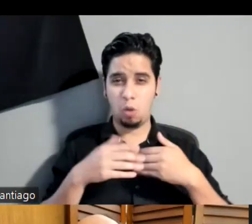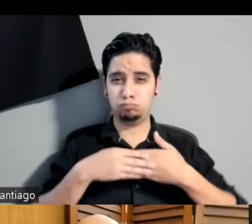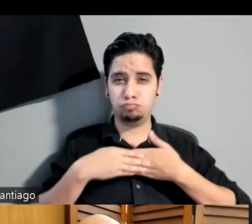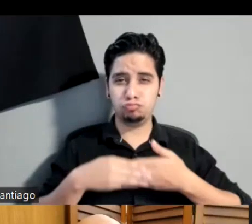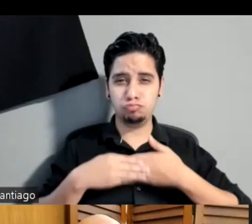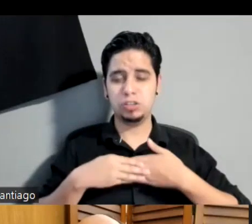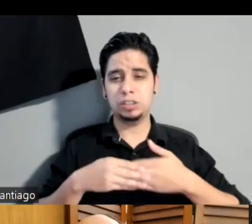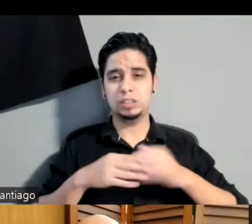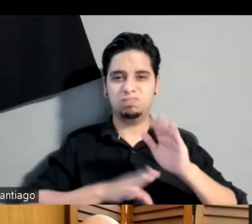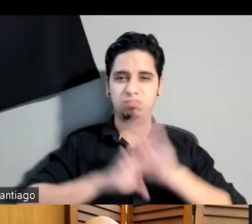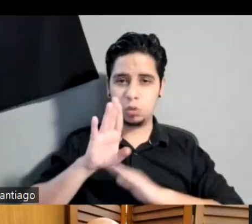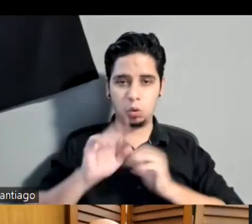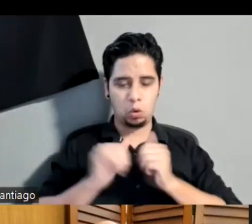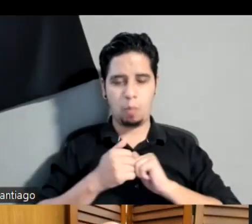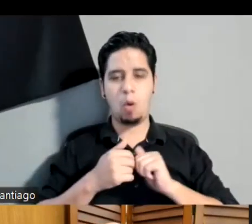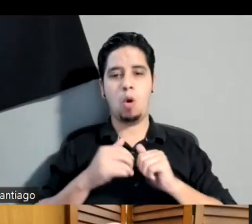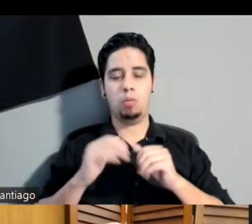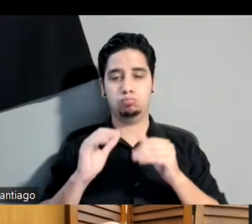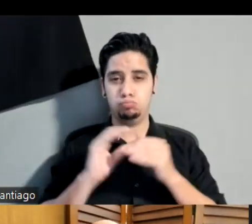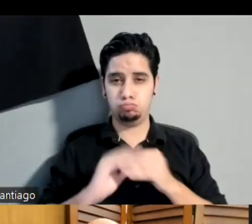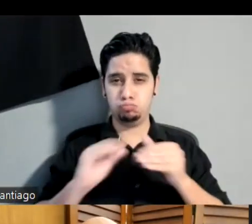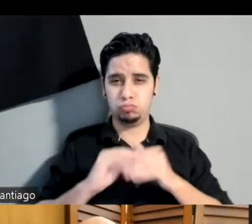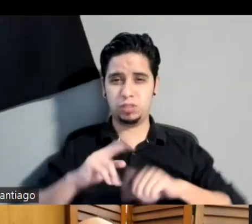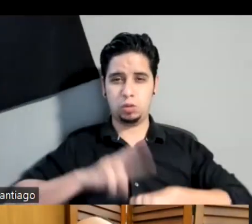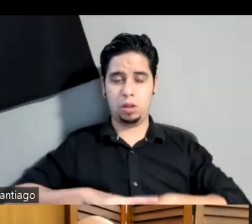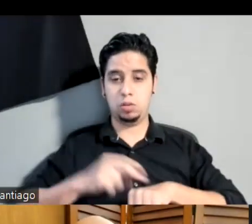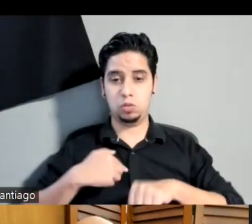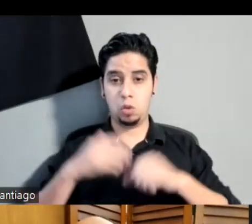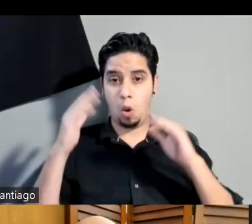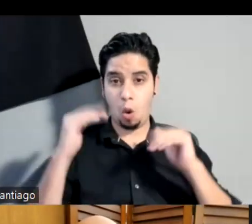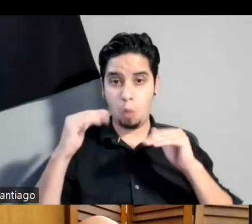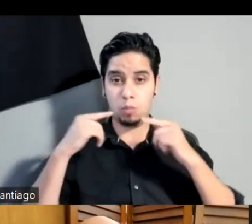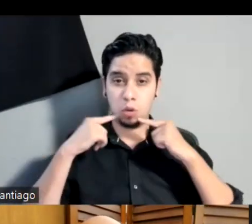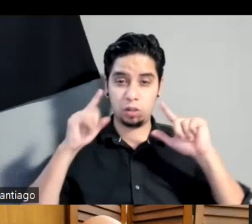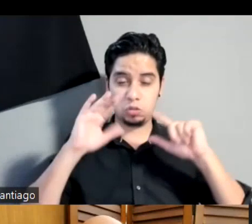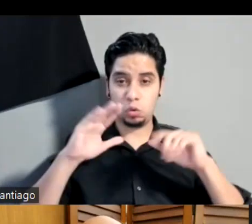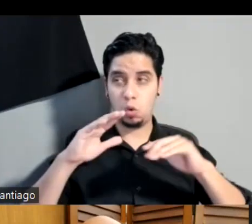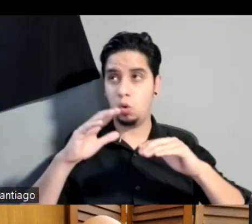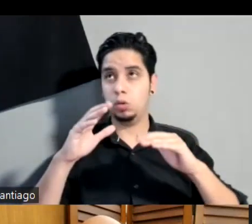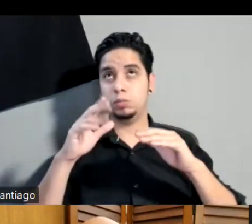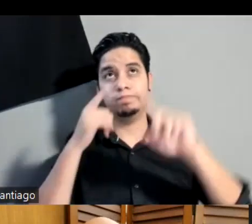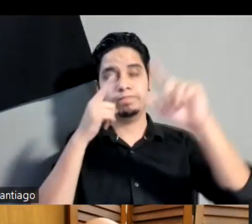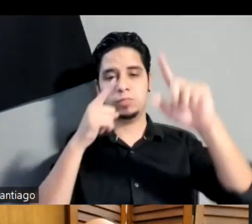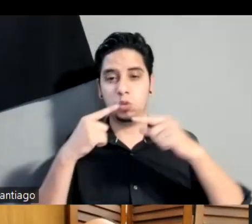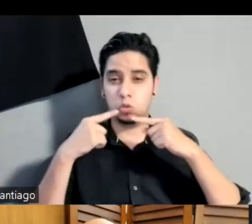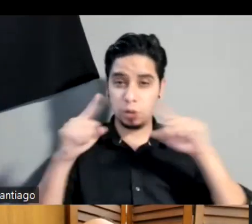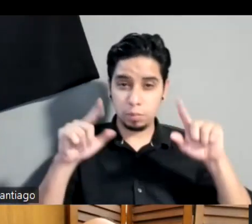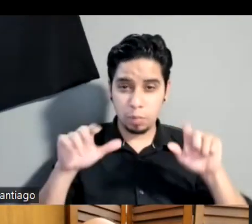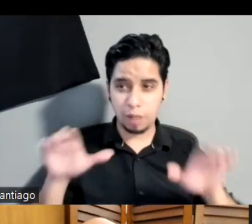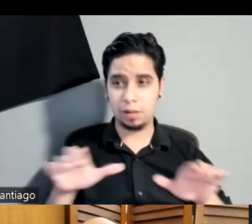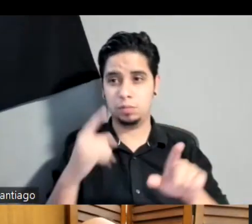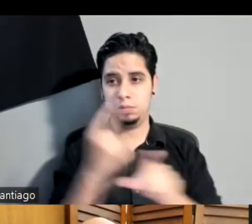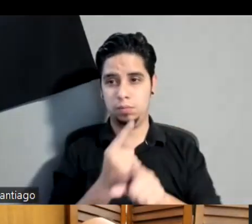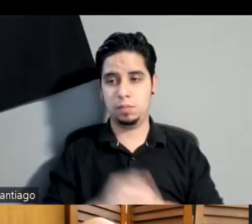la desarrolle como narración oral. Yo espero cumplir sus expectativas y poderlo hacer. Porque ella es